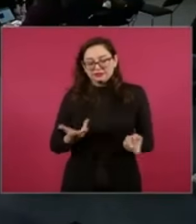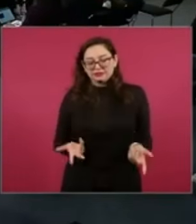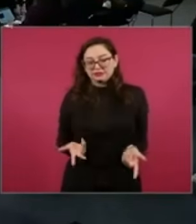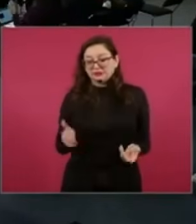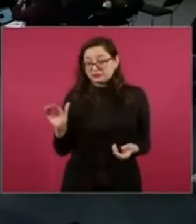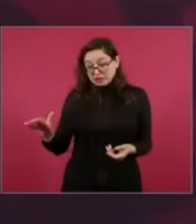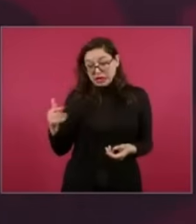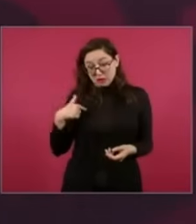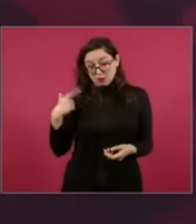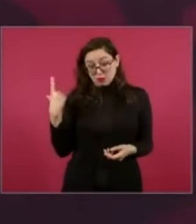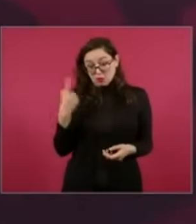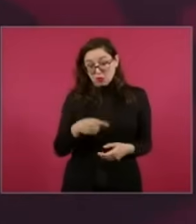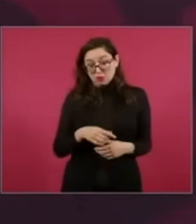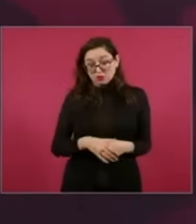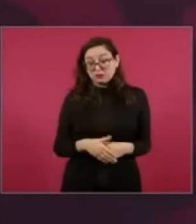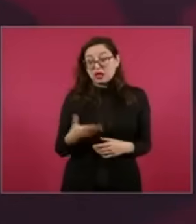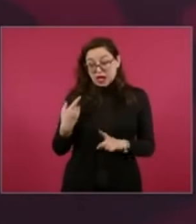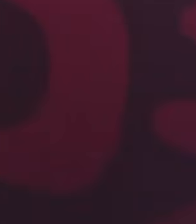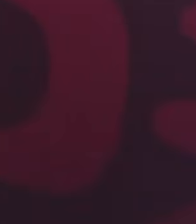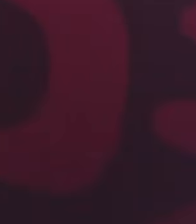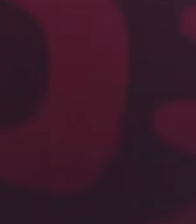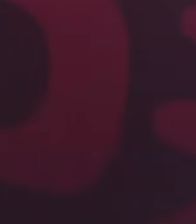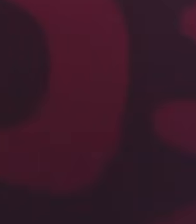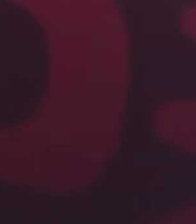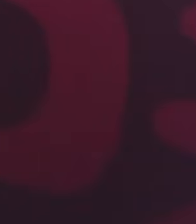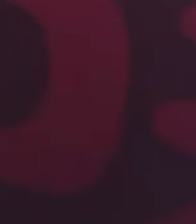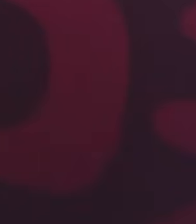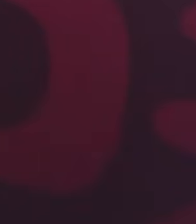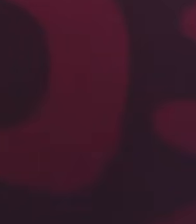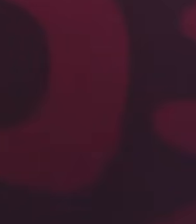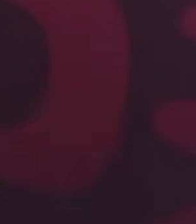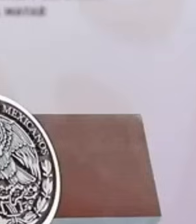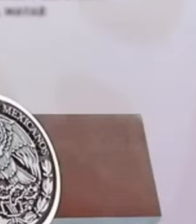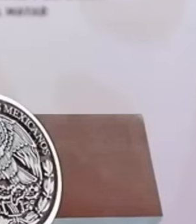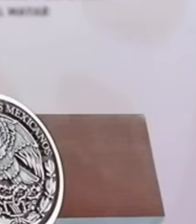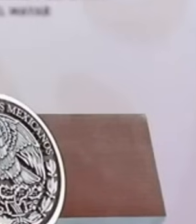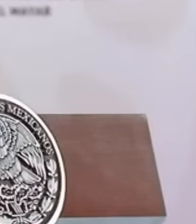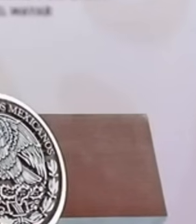Entonces, yo ya me voy, ábreme. Ya me abrió.